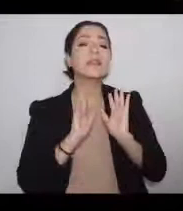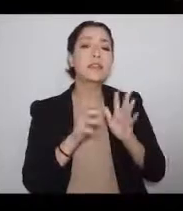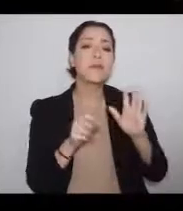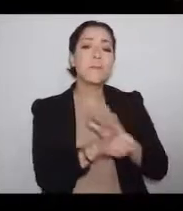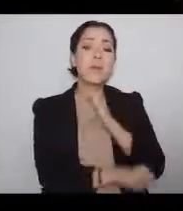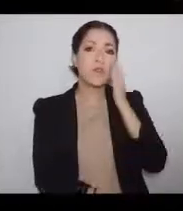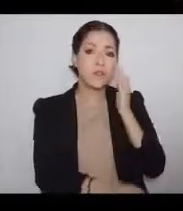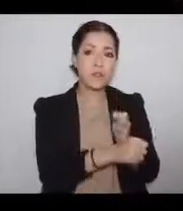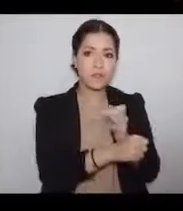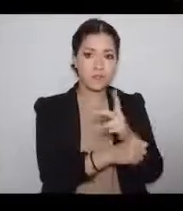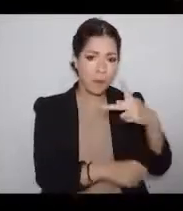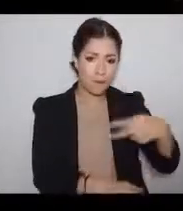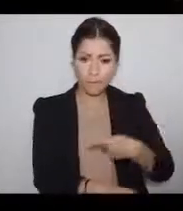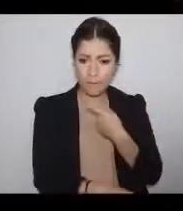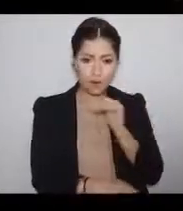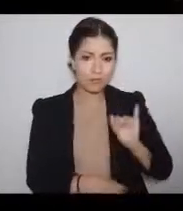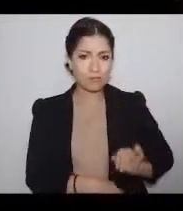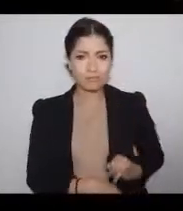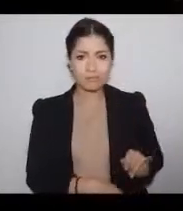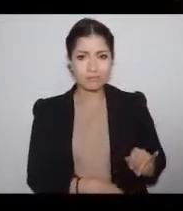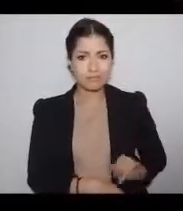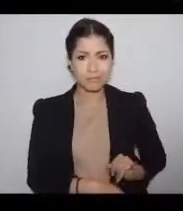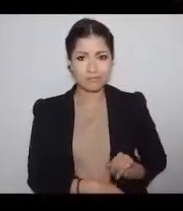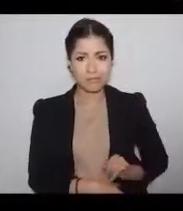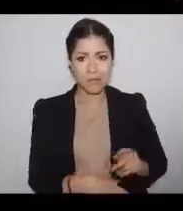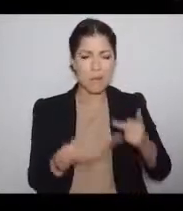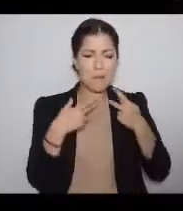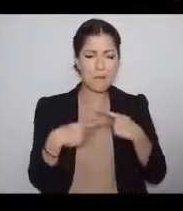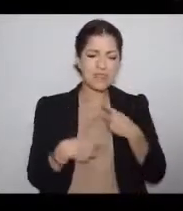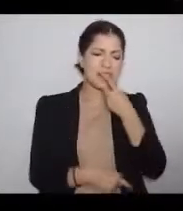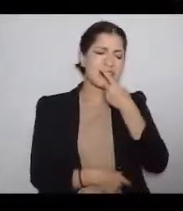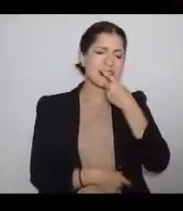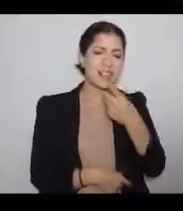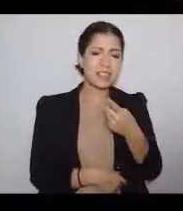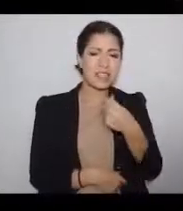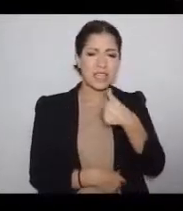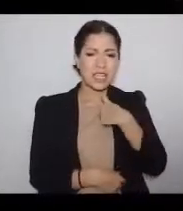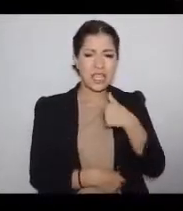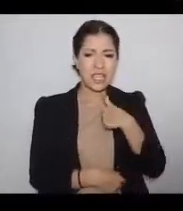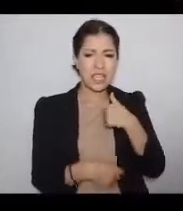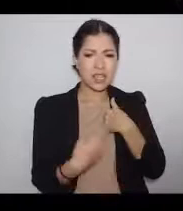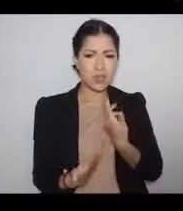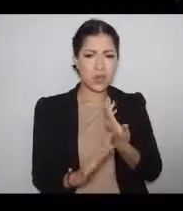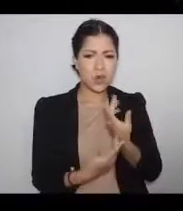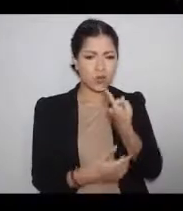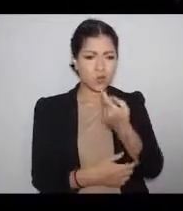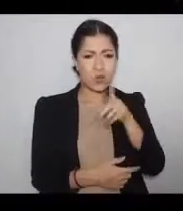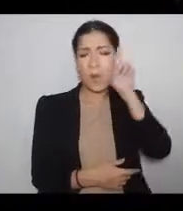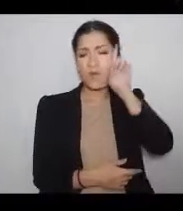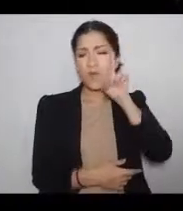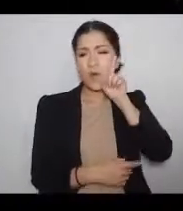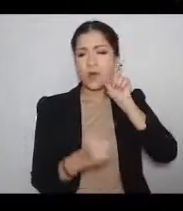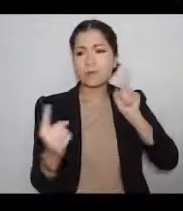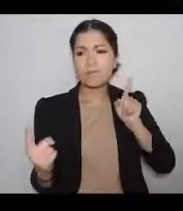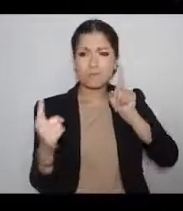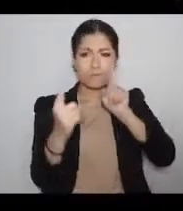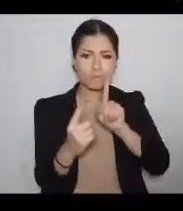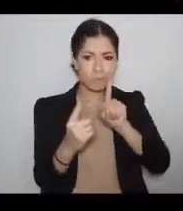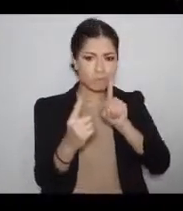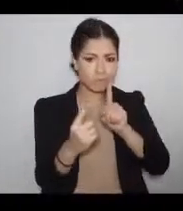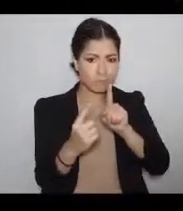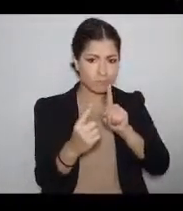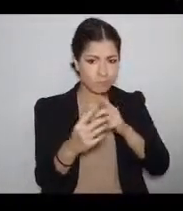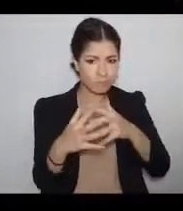científica. Los ingenuos creen que me batí en duelo por una mujer.